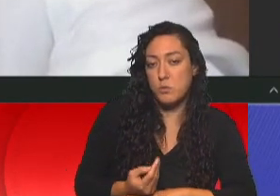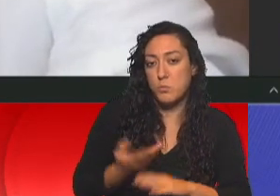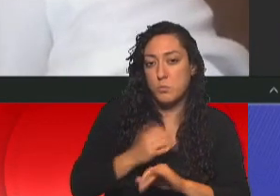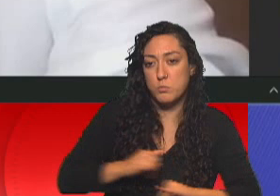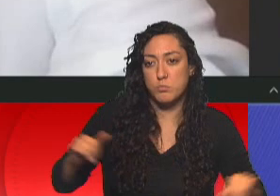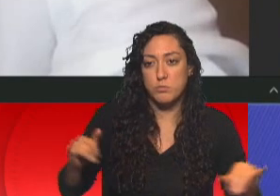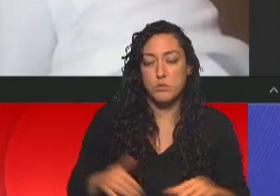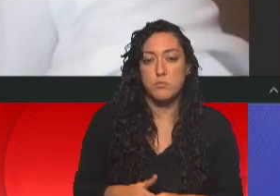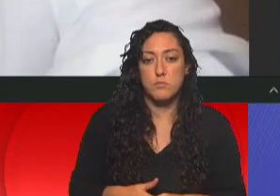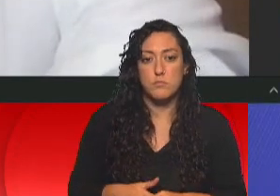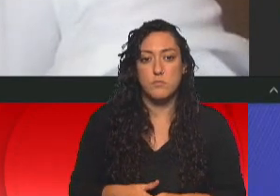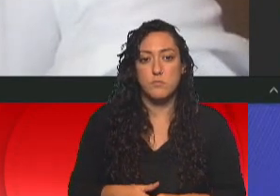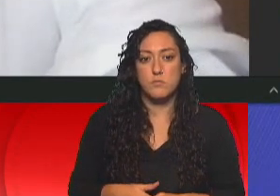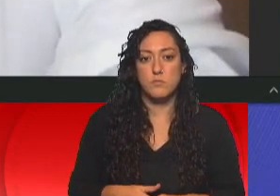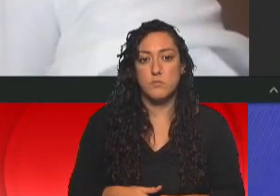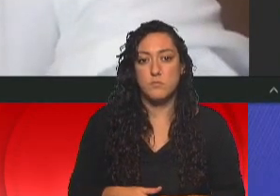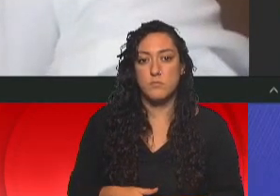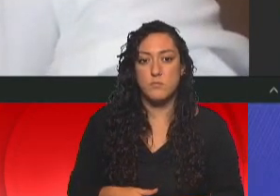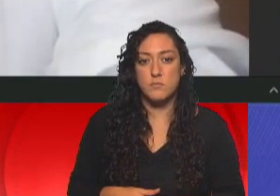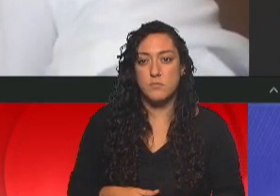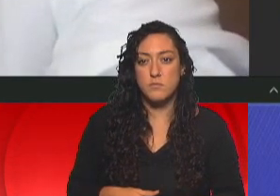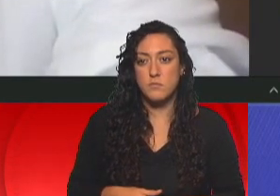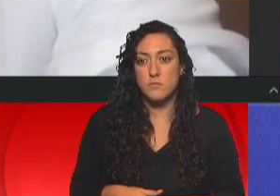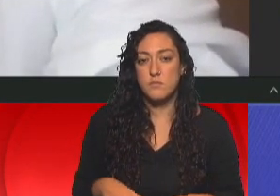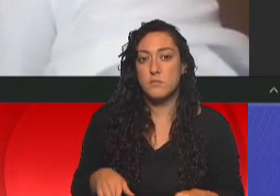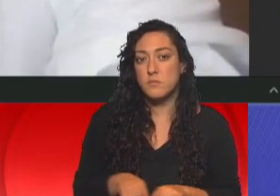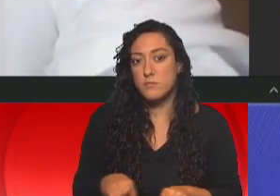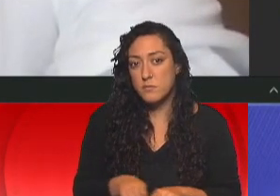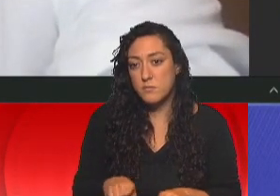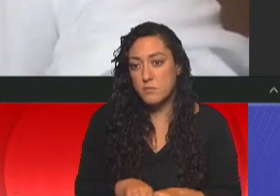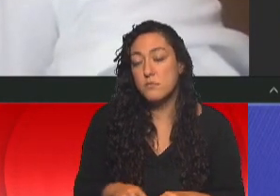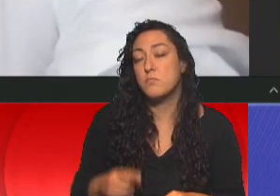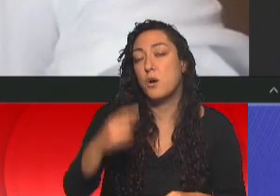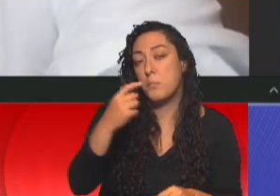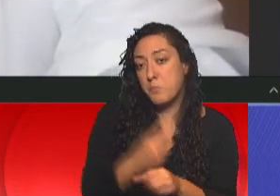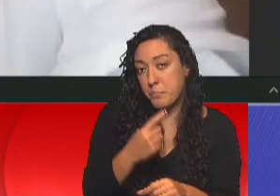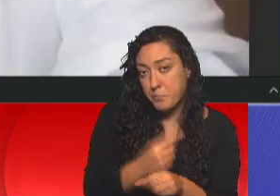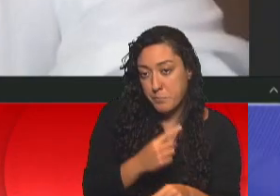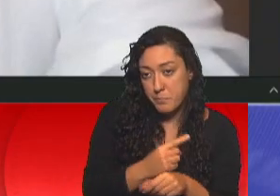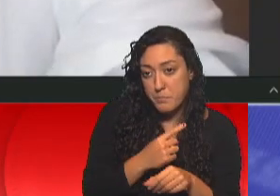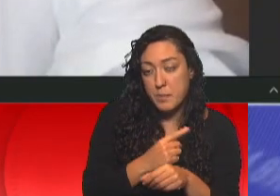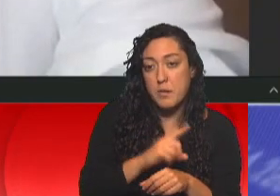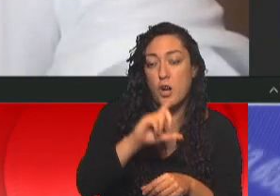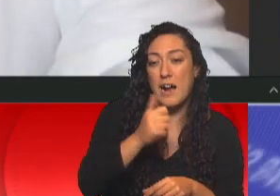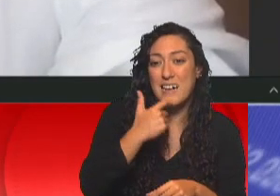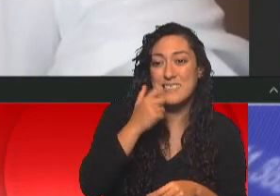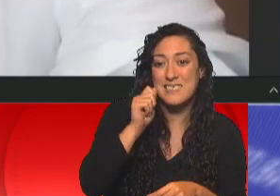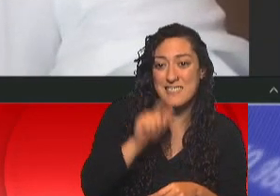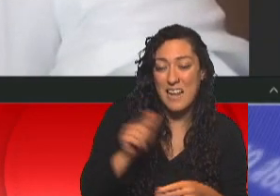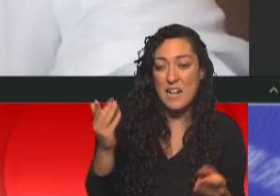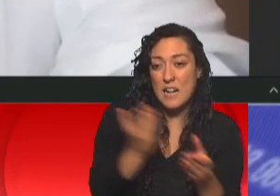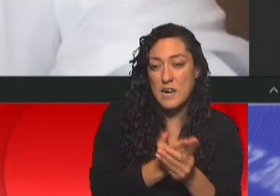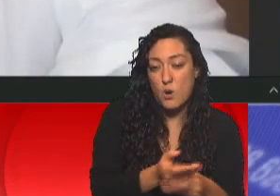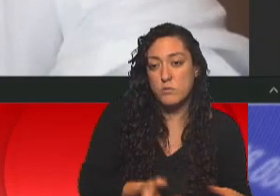discusiones debería ser... al procurador, Félix. Claro. Por supuesto, tiene que primero pasarle a Casal, le tiene que pasar la causa para